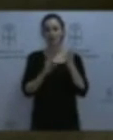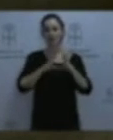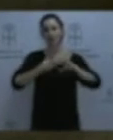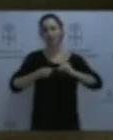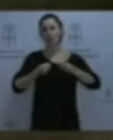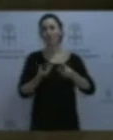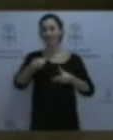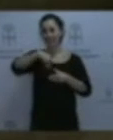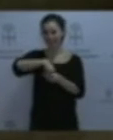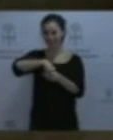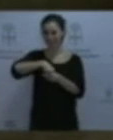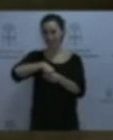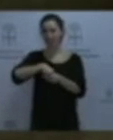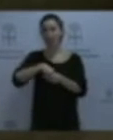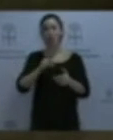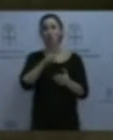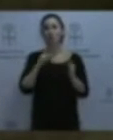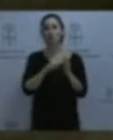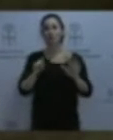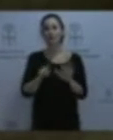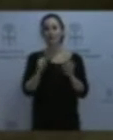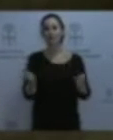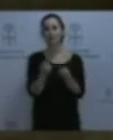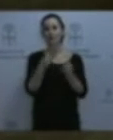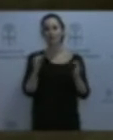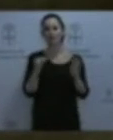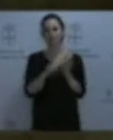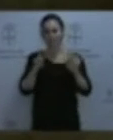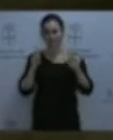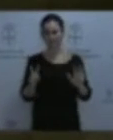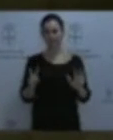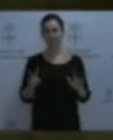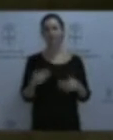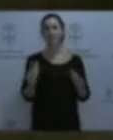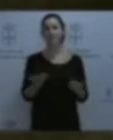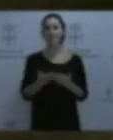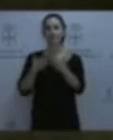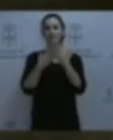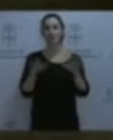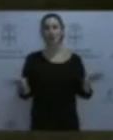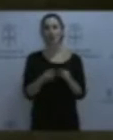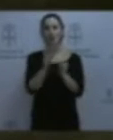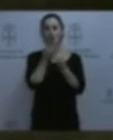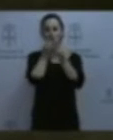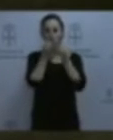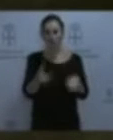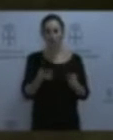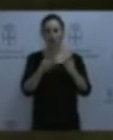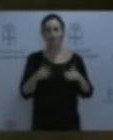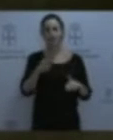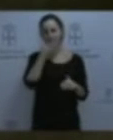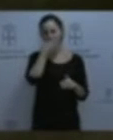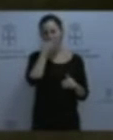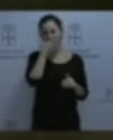curricular, elaborado, como digo, en 2006, publicado en 2007. En este estudio, en las conclusiones,